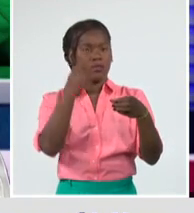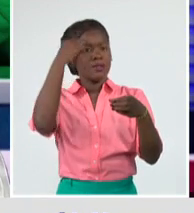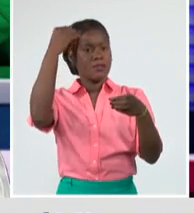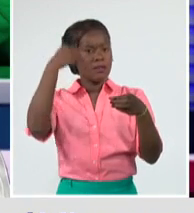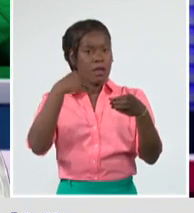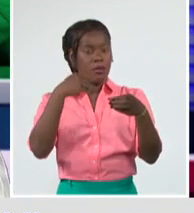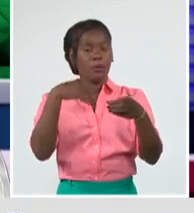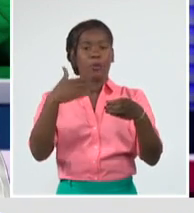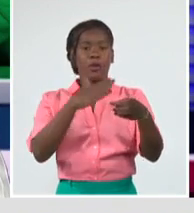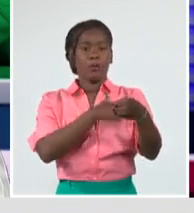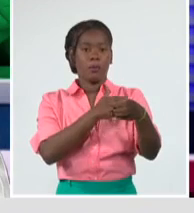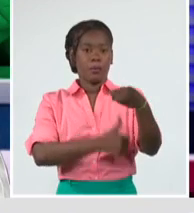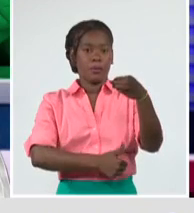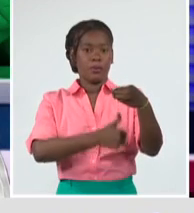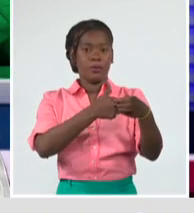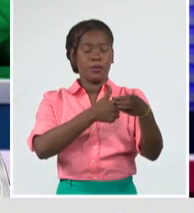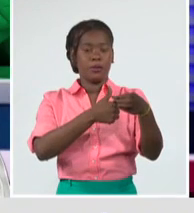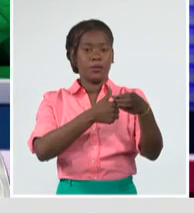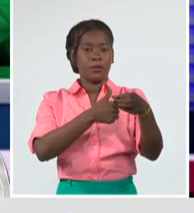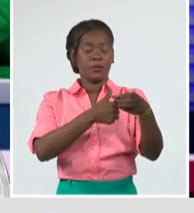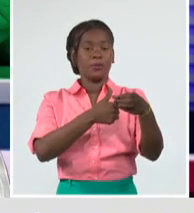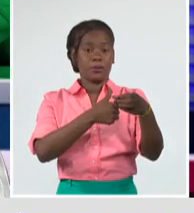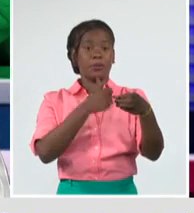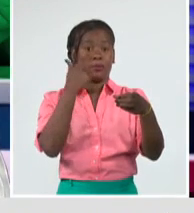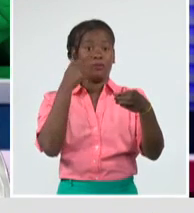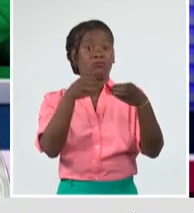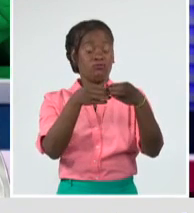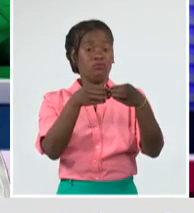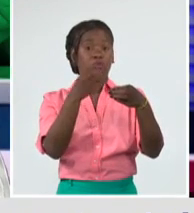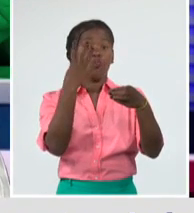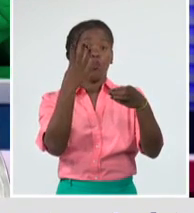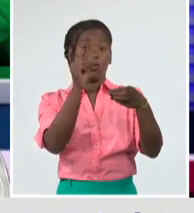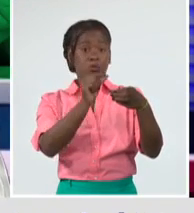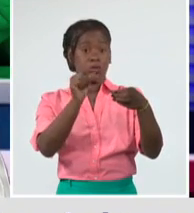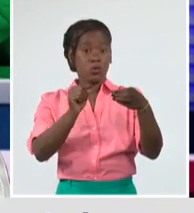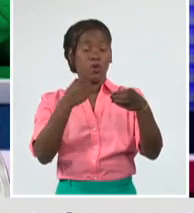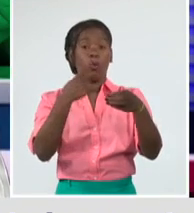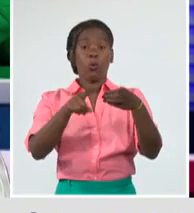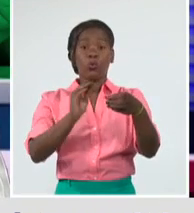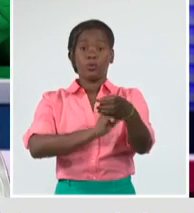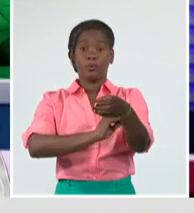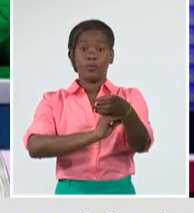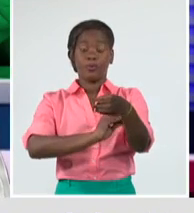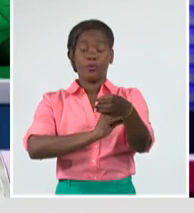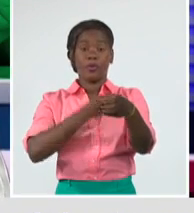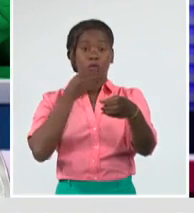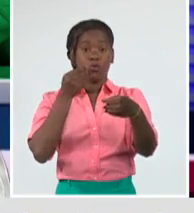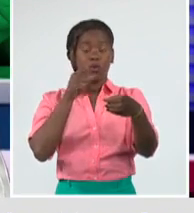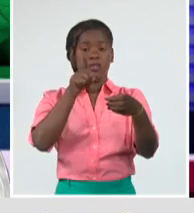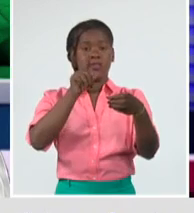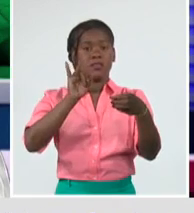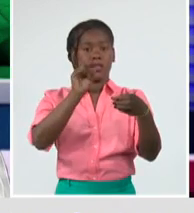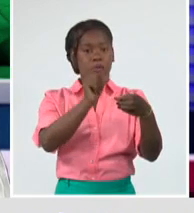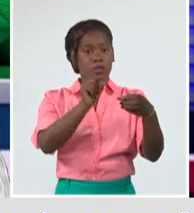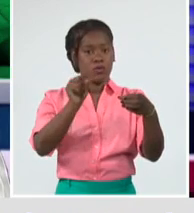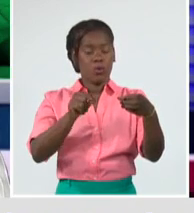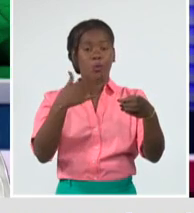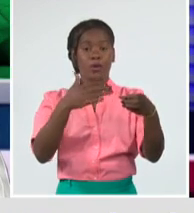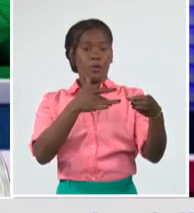hipertensión arterial en 48 de los fallecidos, diabetes mellitus en 17, cardiopatía